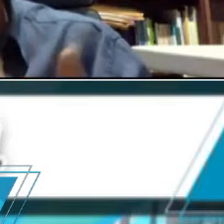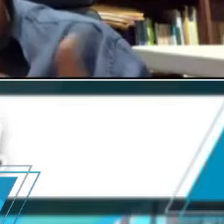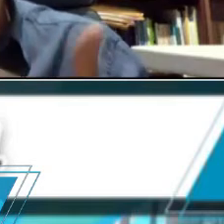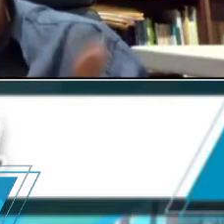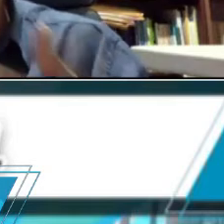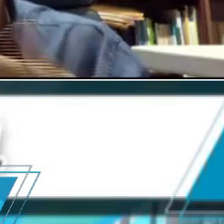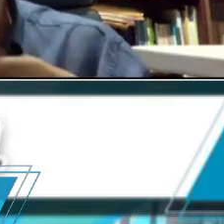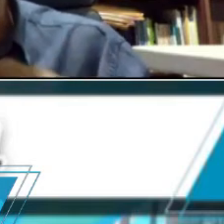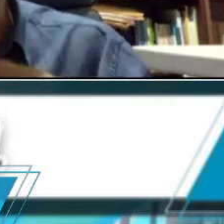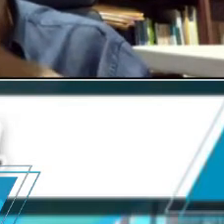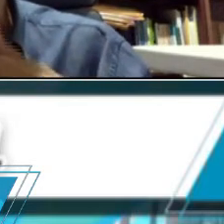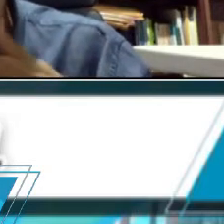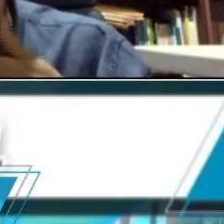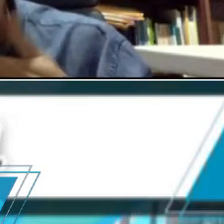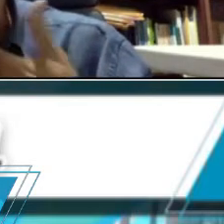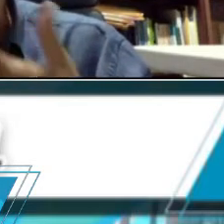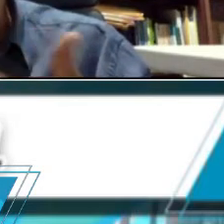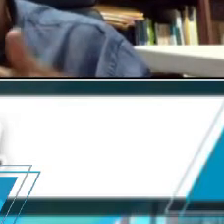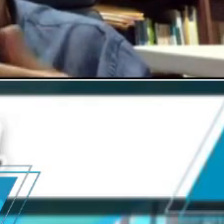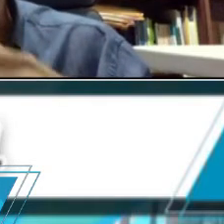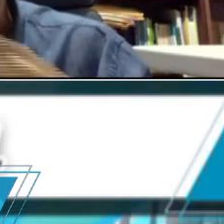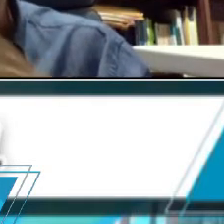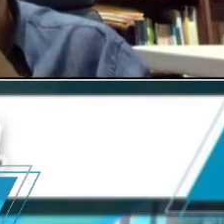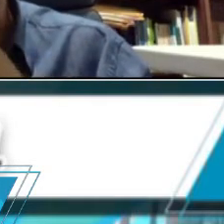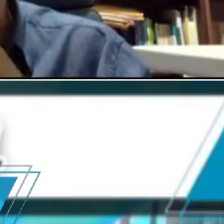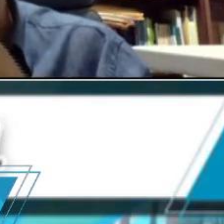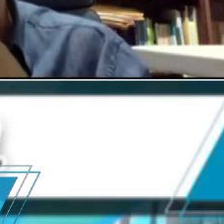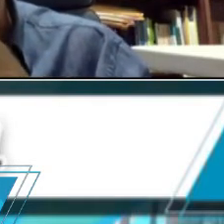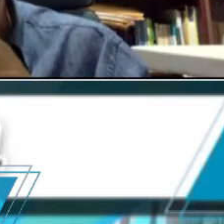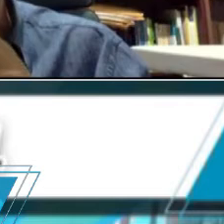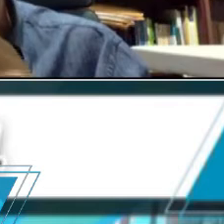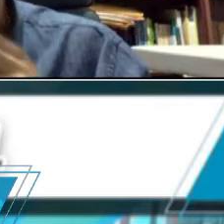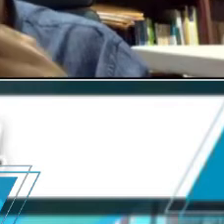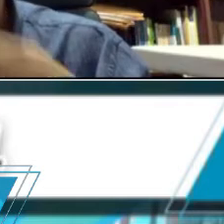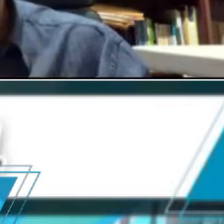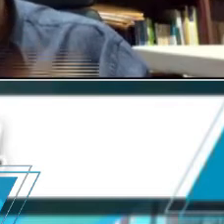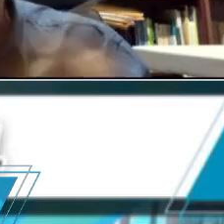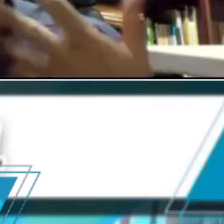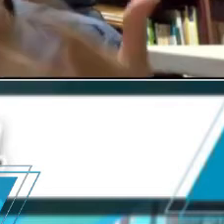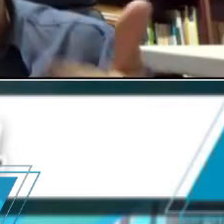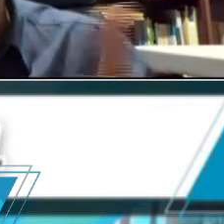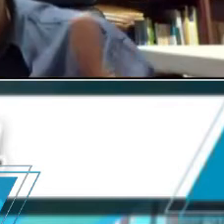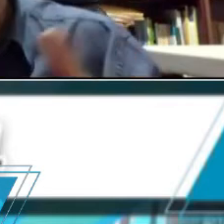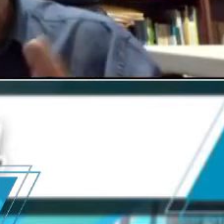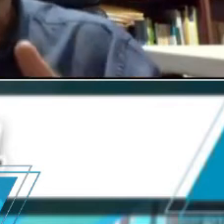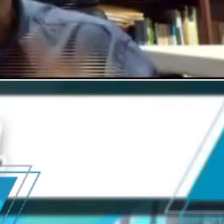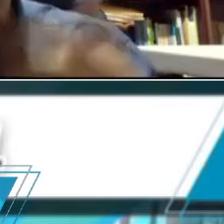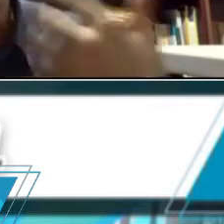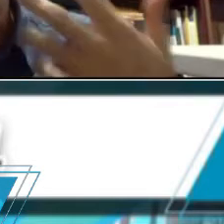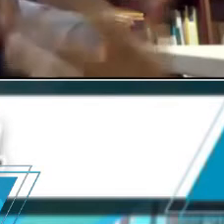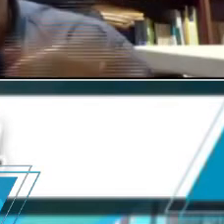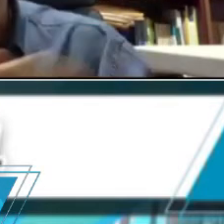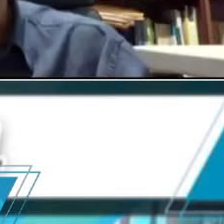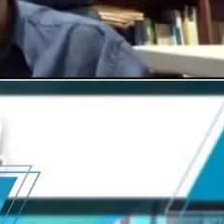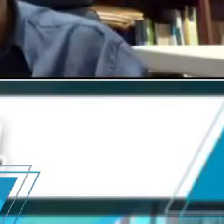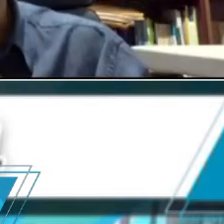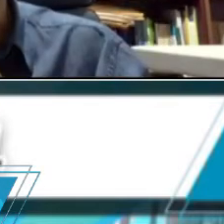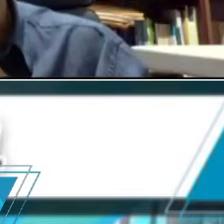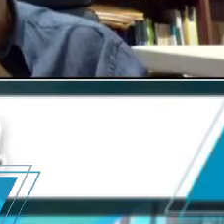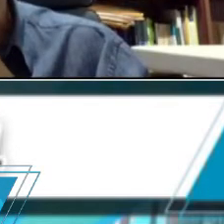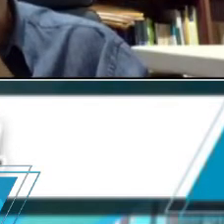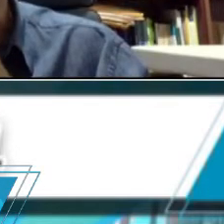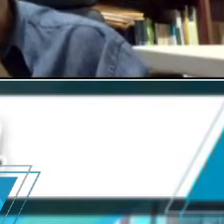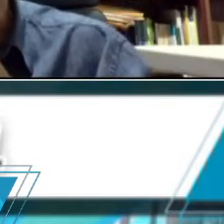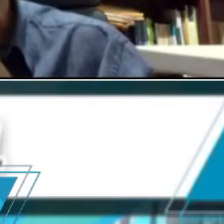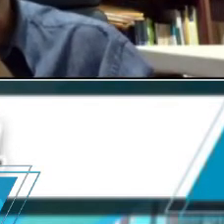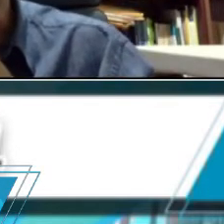de proponer este impuesto va a tener un efecto desde nuestro punto de vista, porque muchos economistas lo estamos